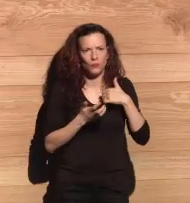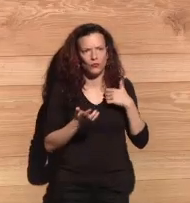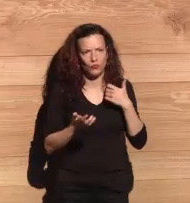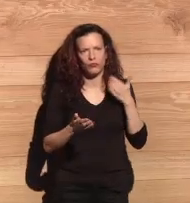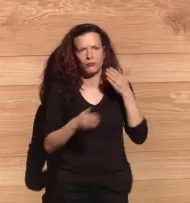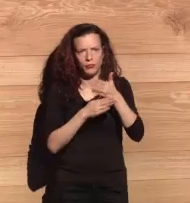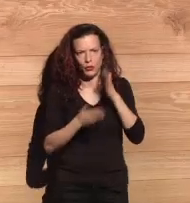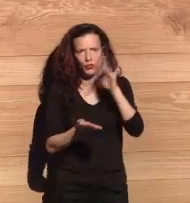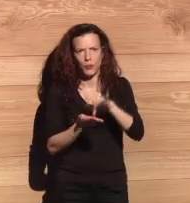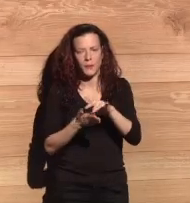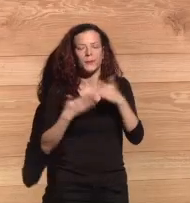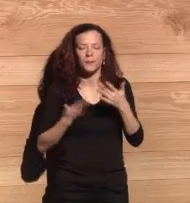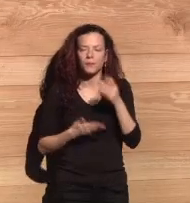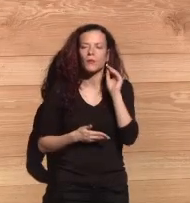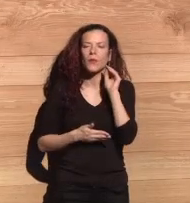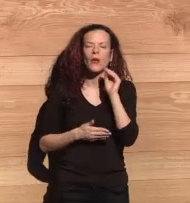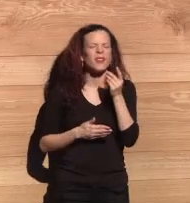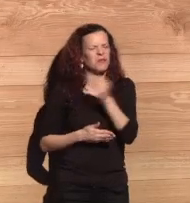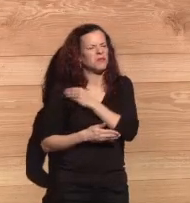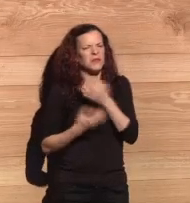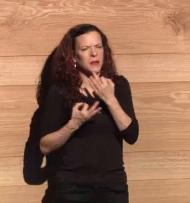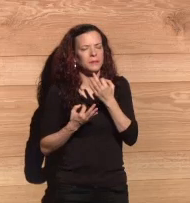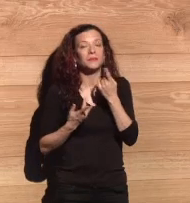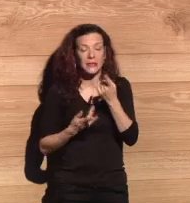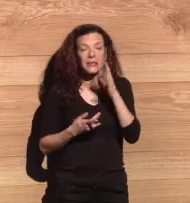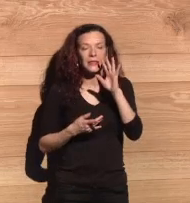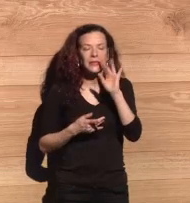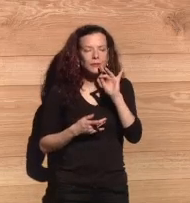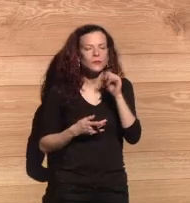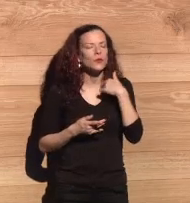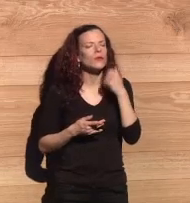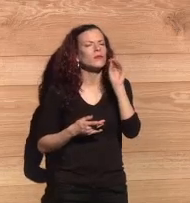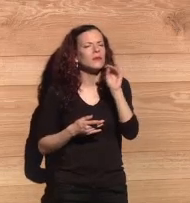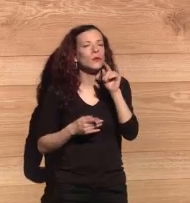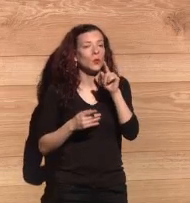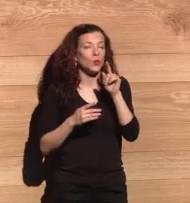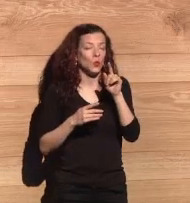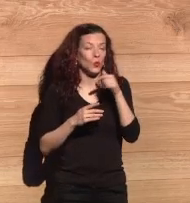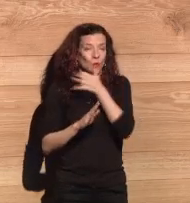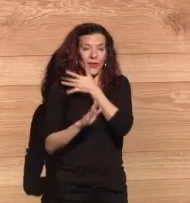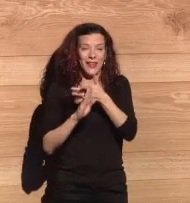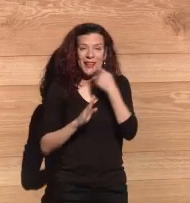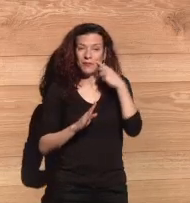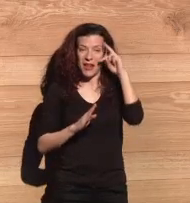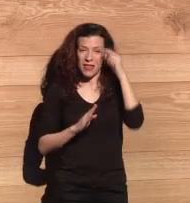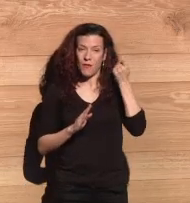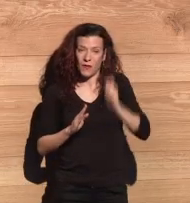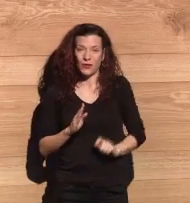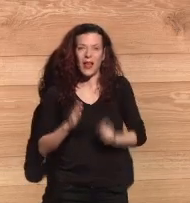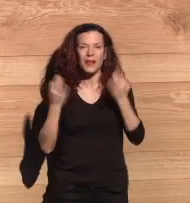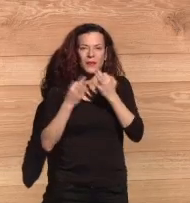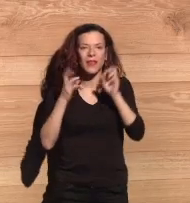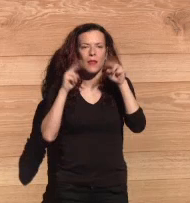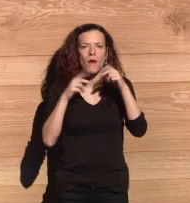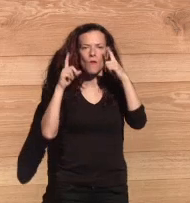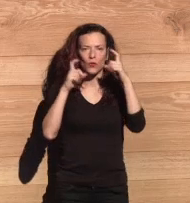¿Cuál era tu opinión sobre el concepto para ti, lo que suponía ser en tu carrera, que ya lo has transmitido un poco, el tema